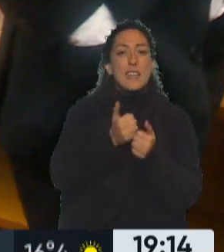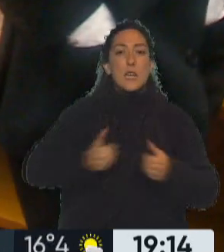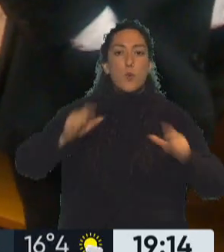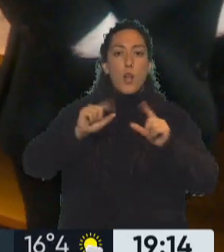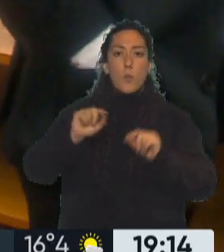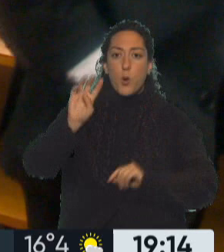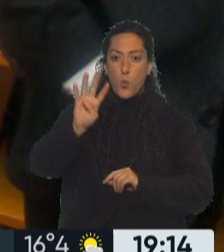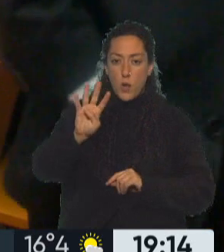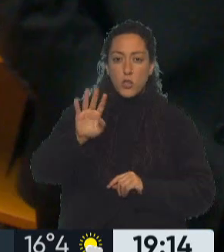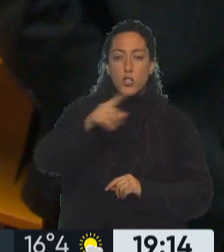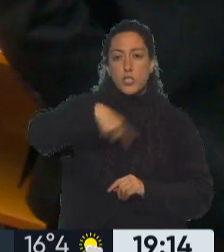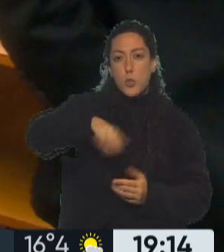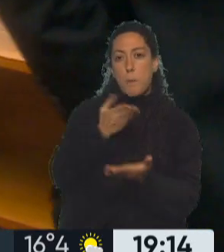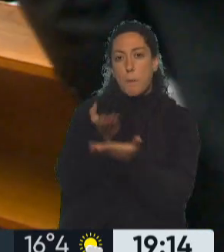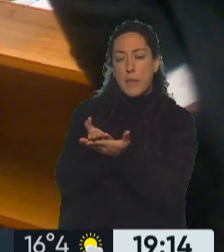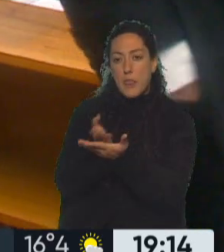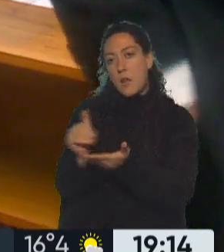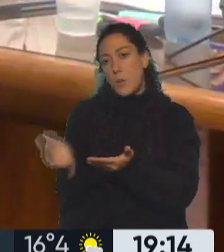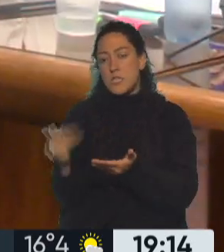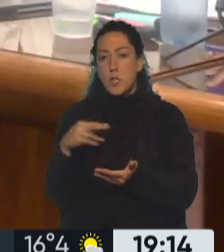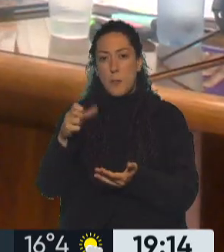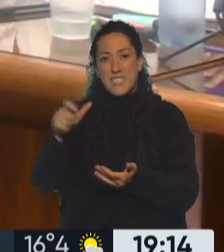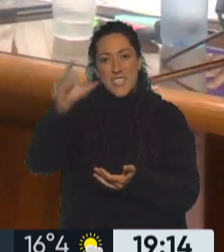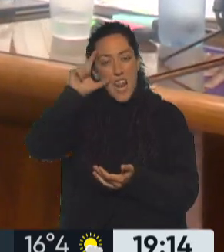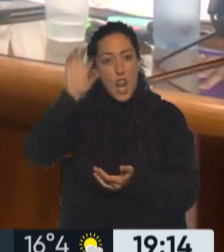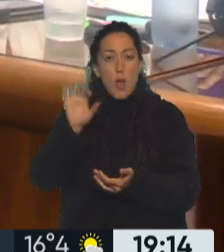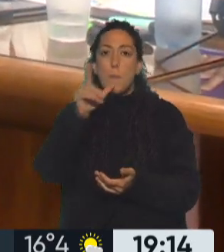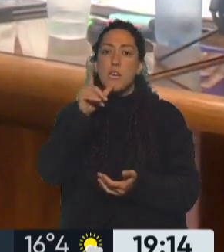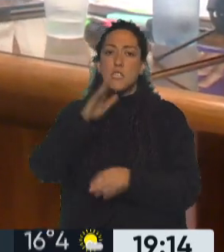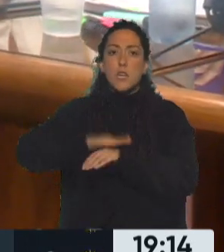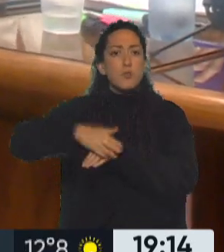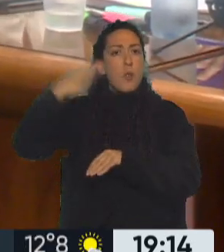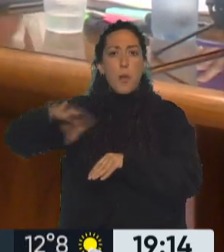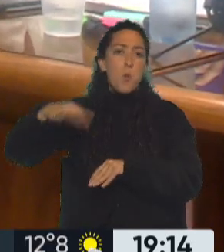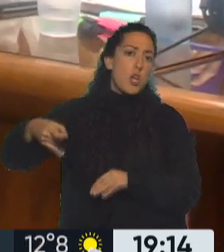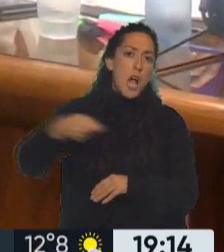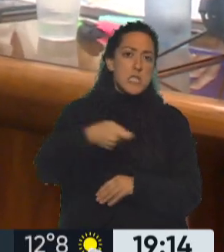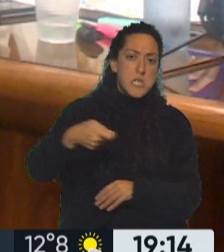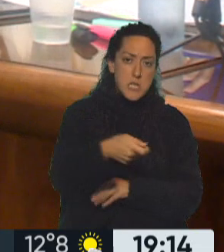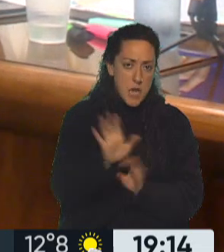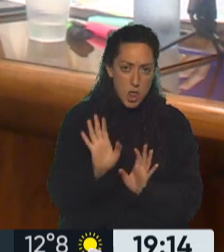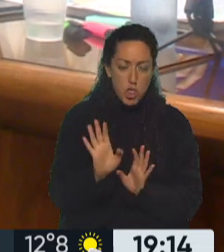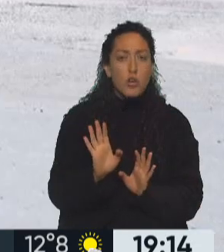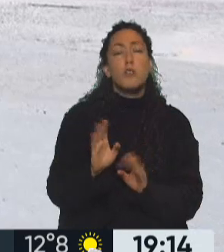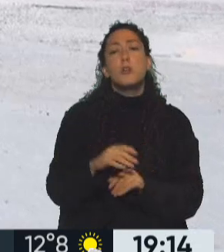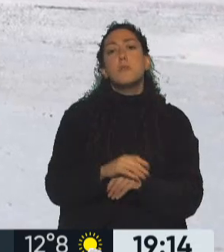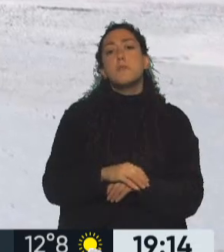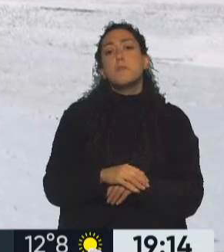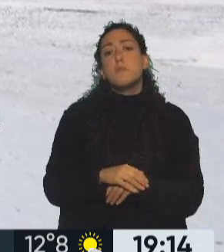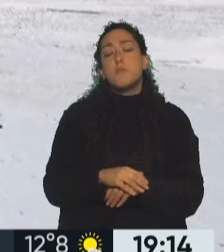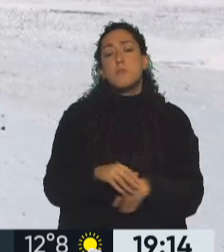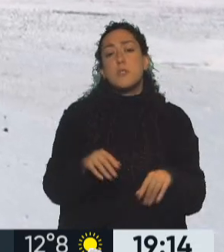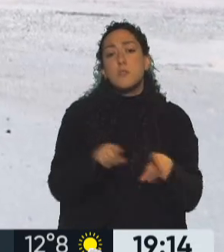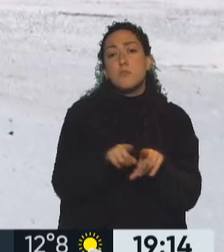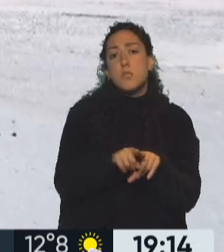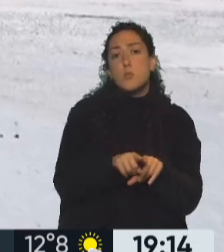se condena prisión perpetua al vecino Nicolás pachelo considerado único responsable y autor del homicidio de la socióloga